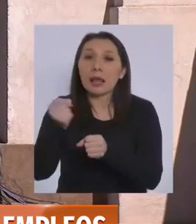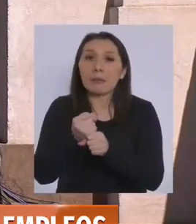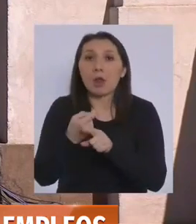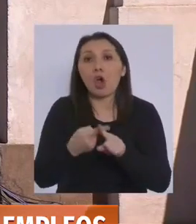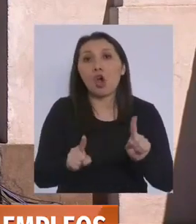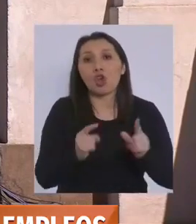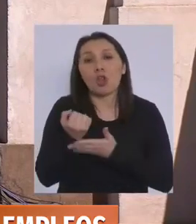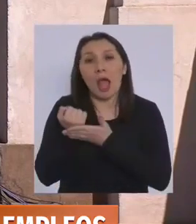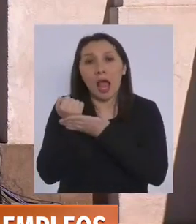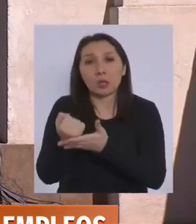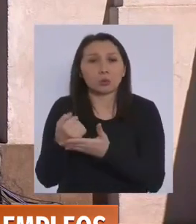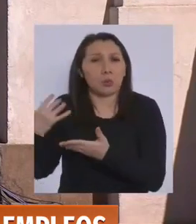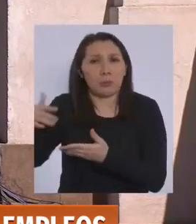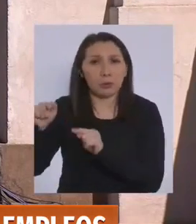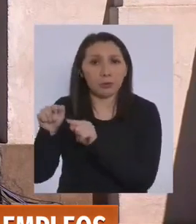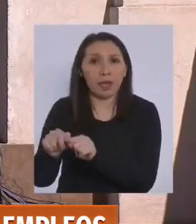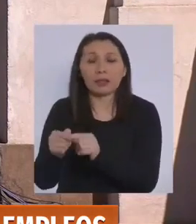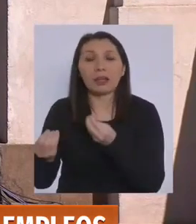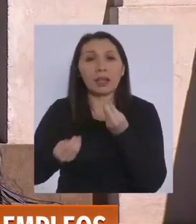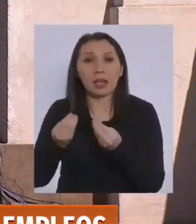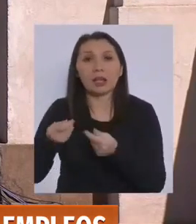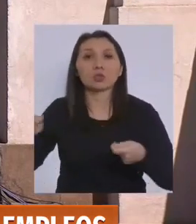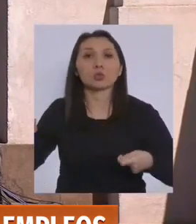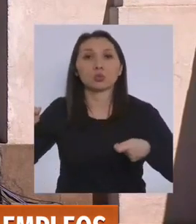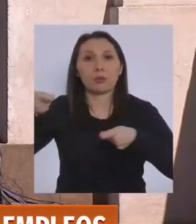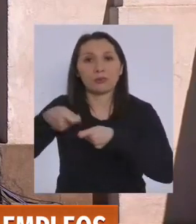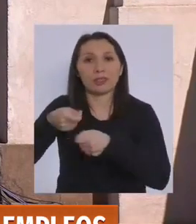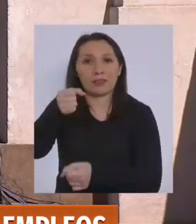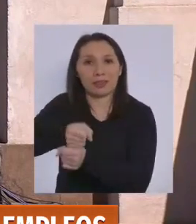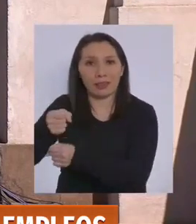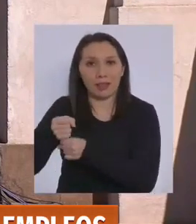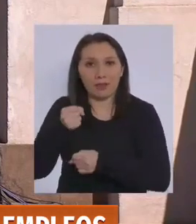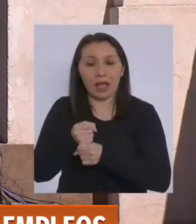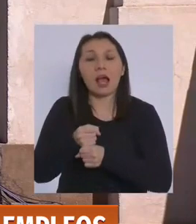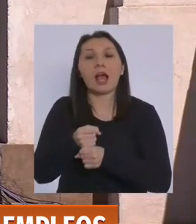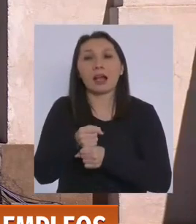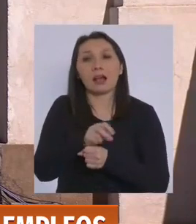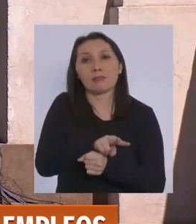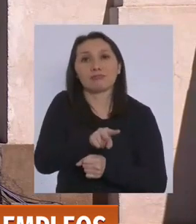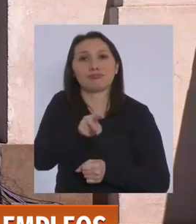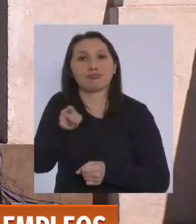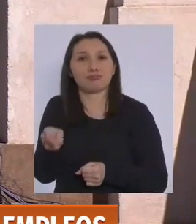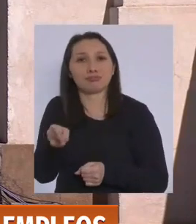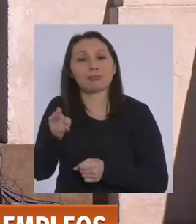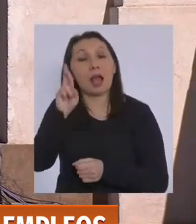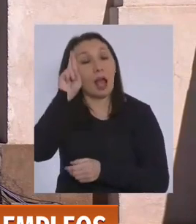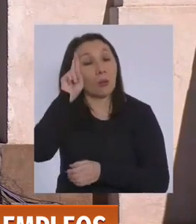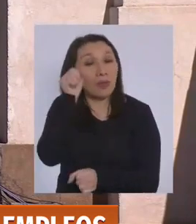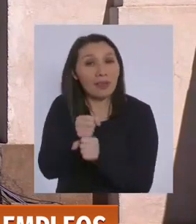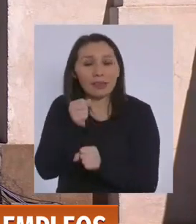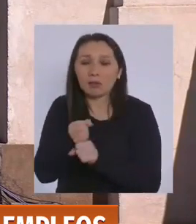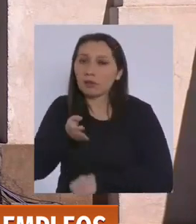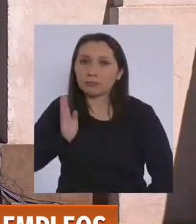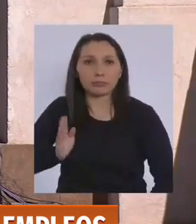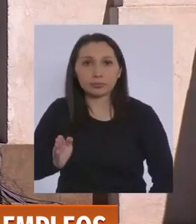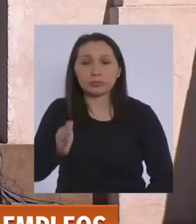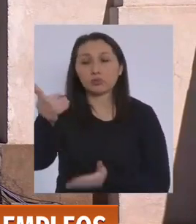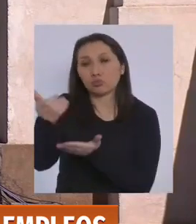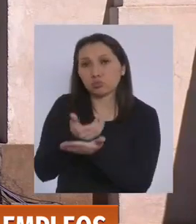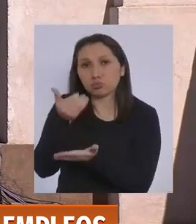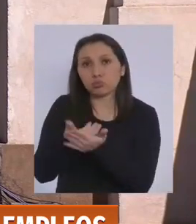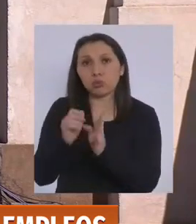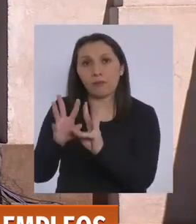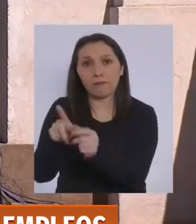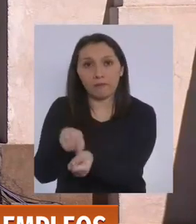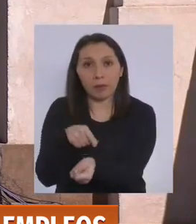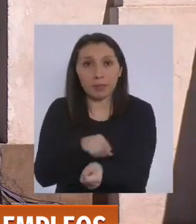otra palanca de ayuda principal, que son estos subsidios al empleo. El empleo, recordémoslo, es la fuente permanente de ingresos de las